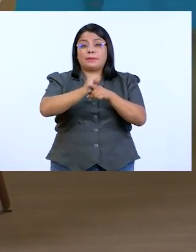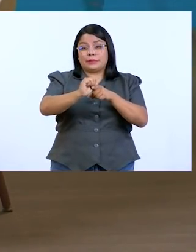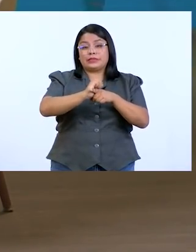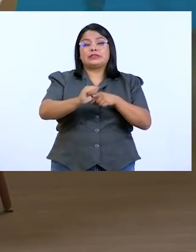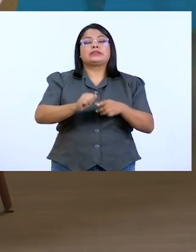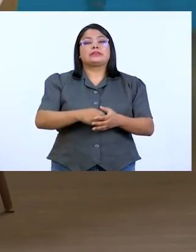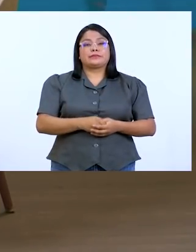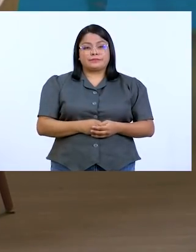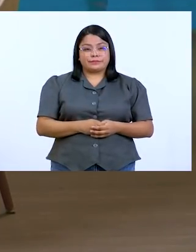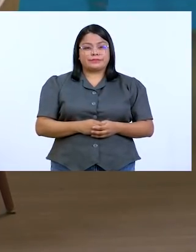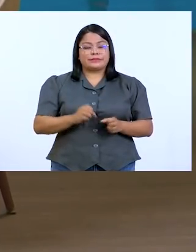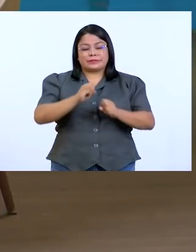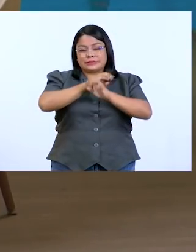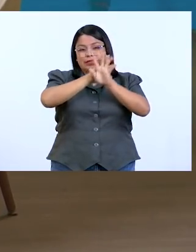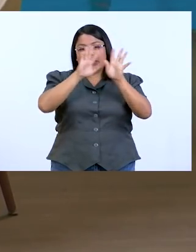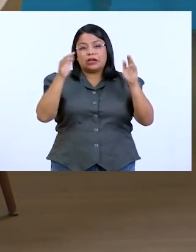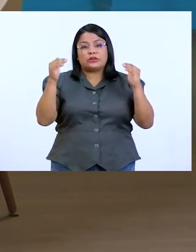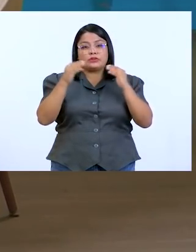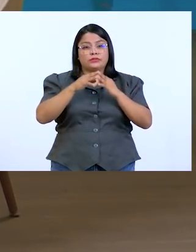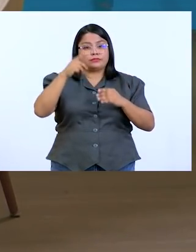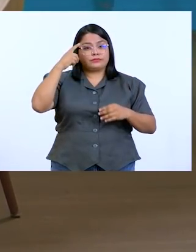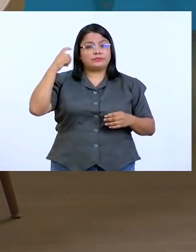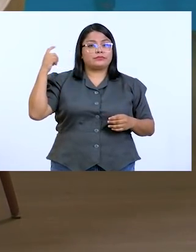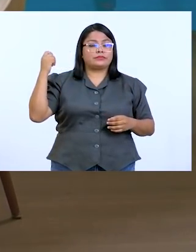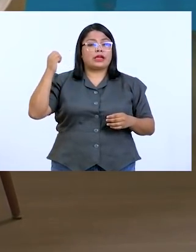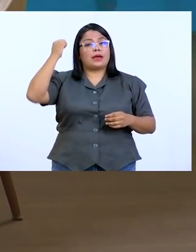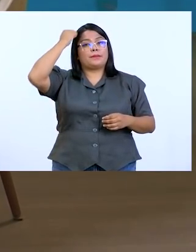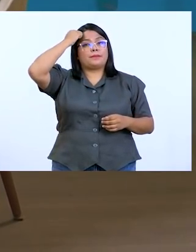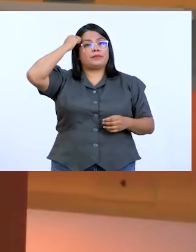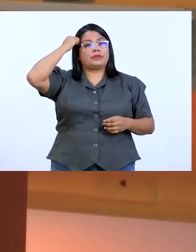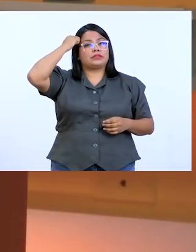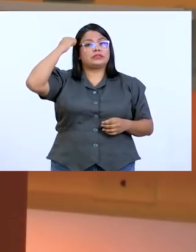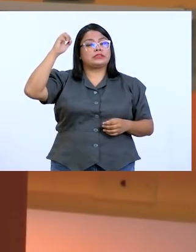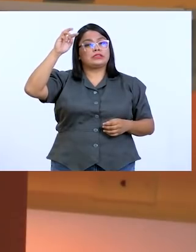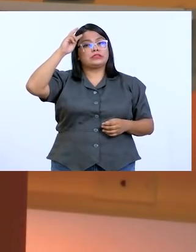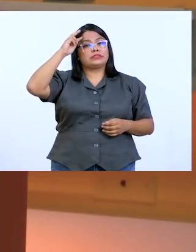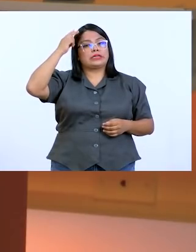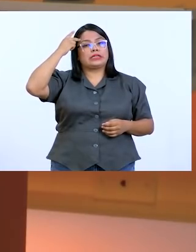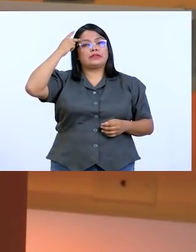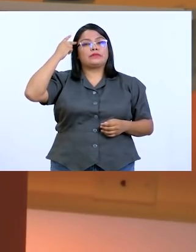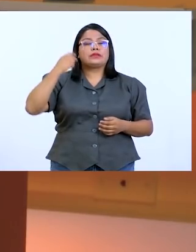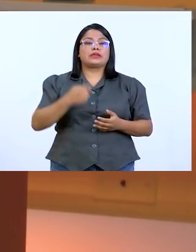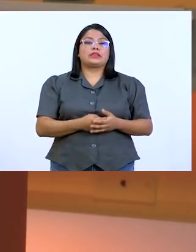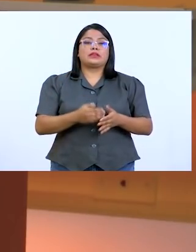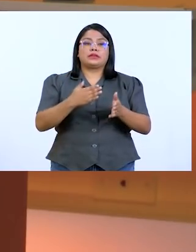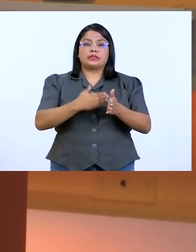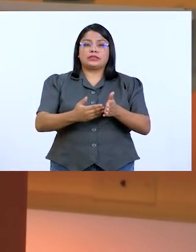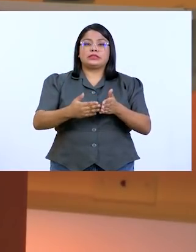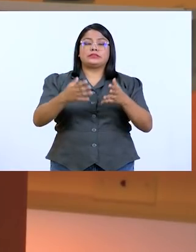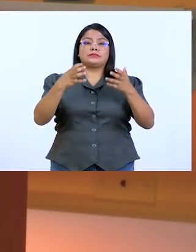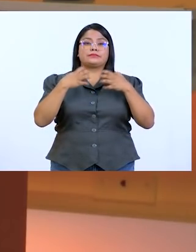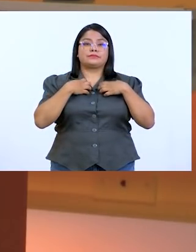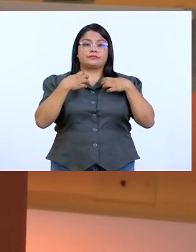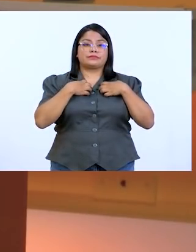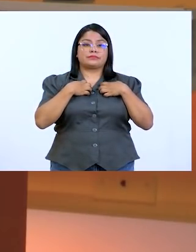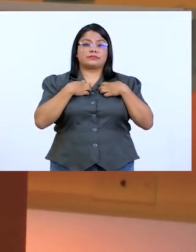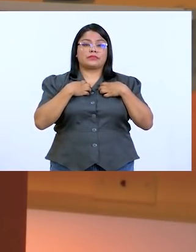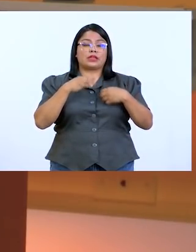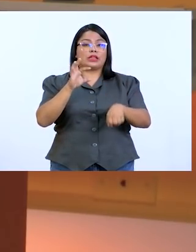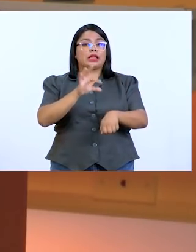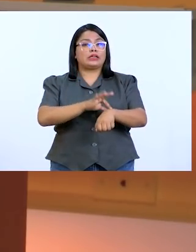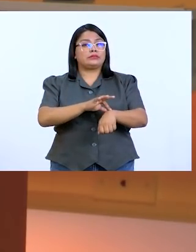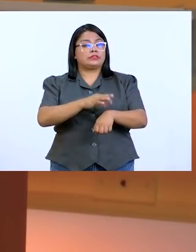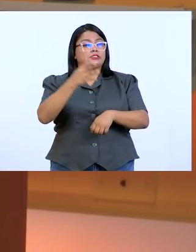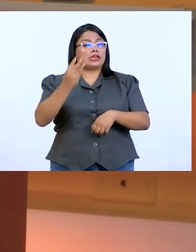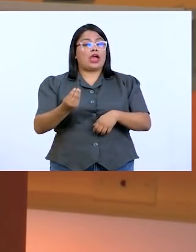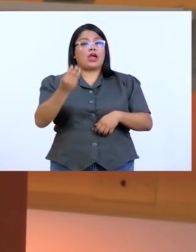de la escritura. Por supuesto, también debemos recordar que el aprendizaje significativo parte de la vivencia, de